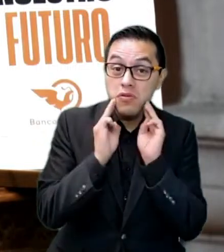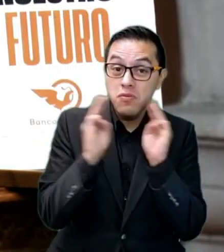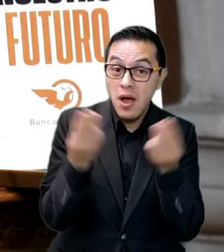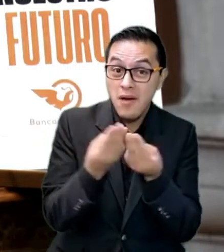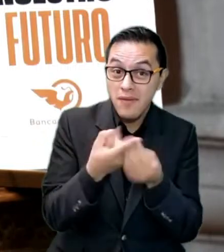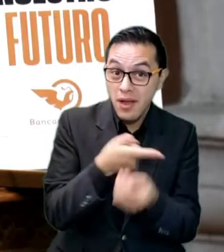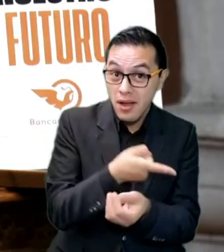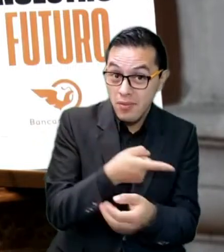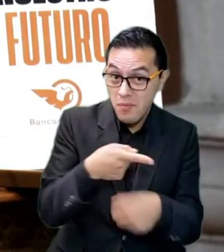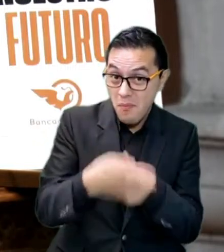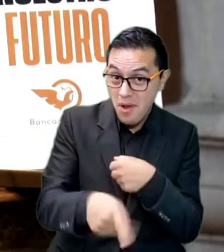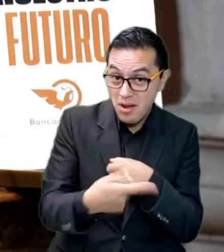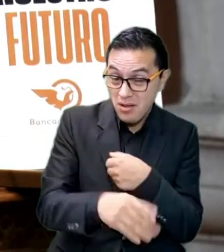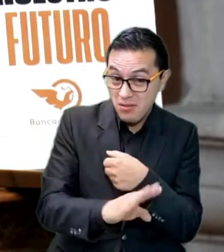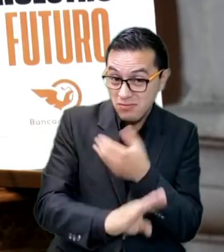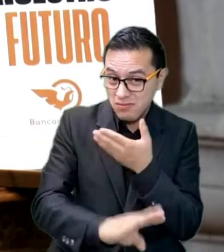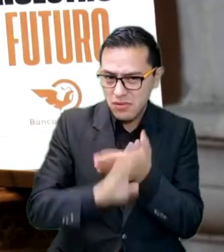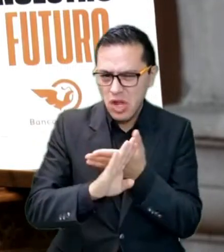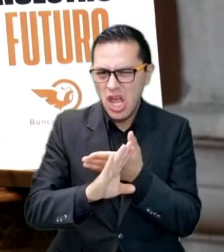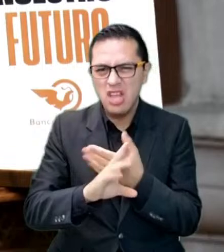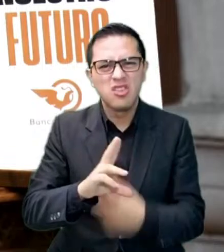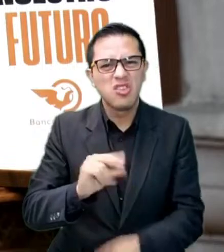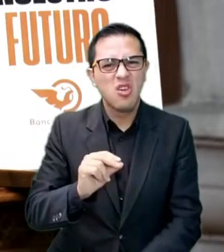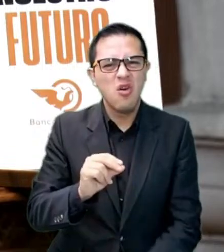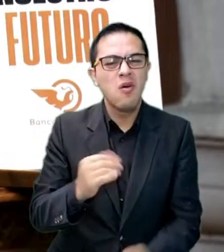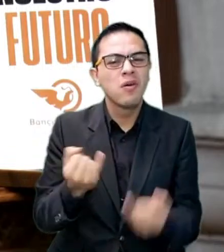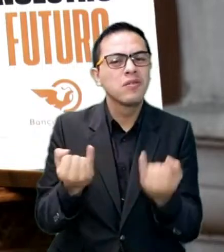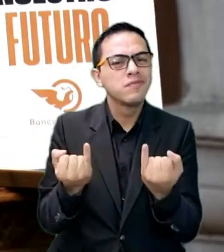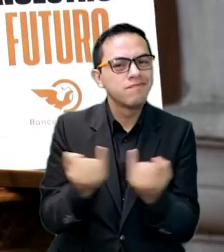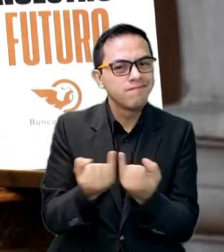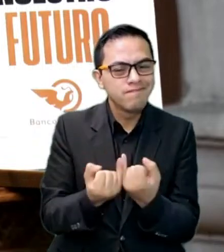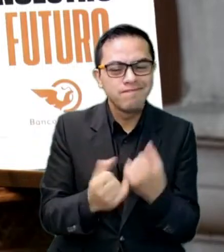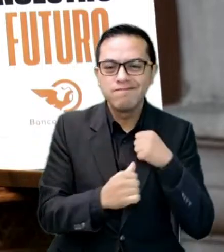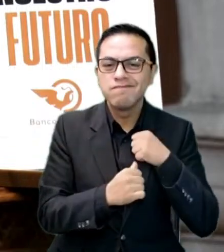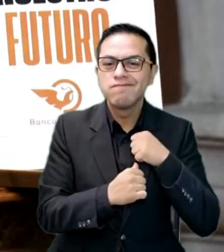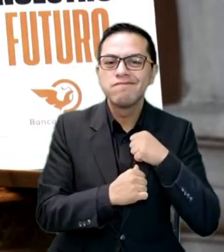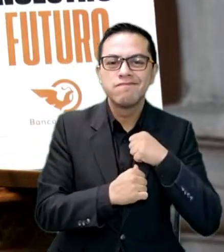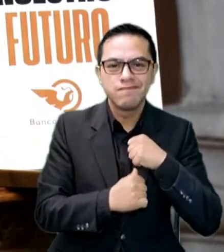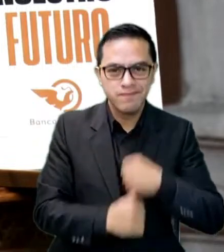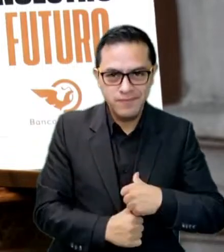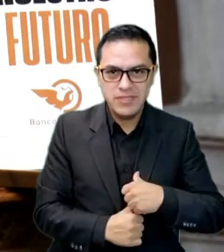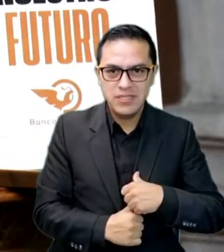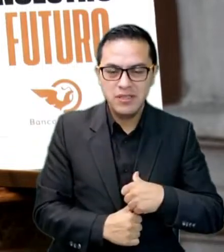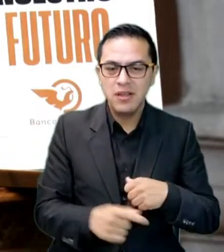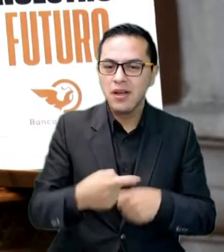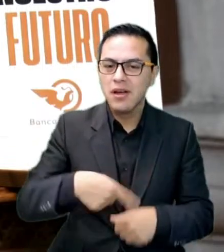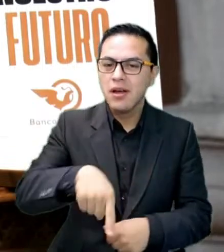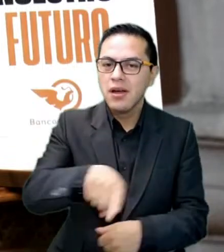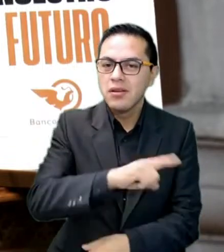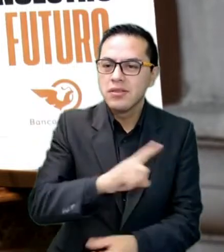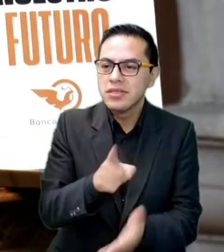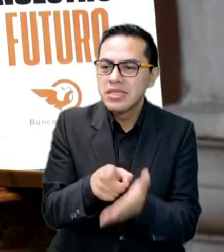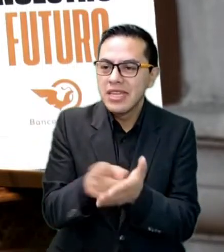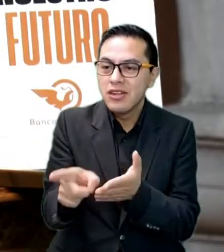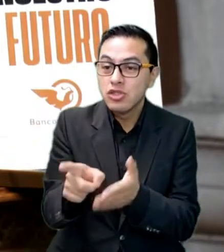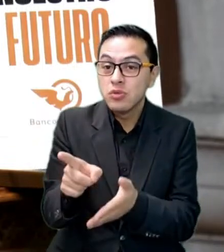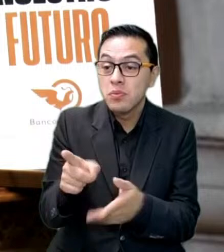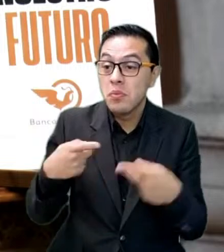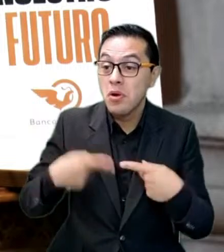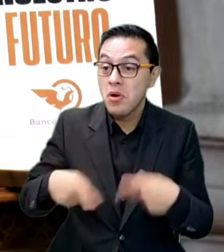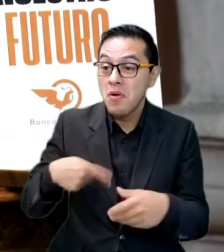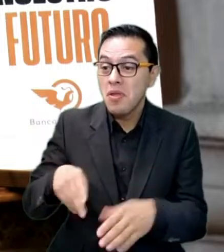intimida, sino también las mismas autoridades las que vulneran los derechos de las